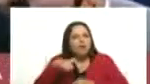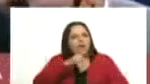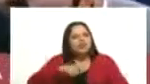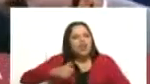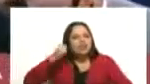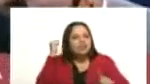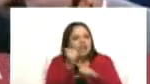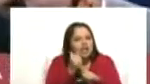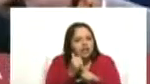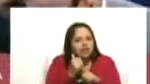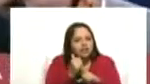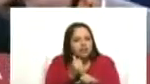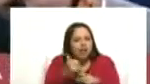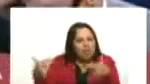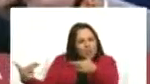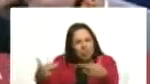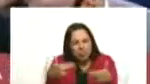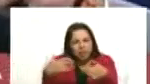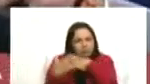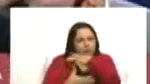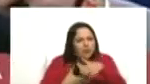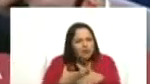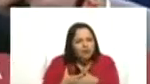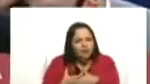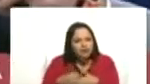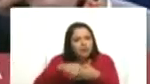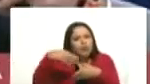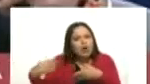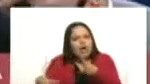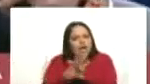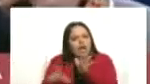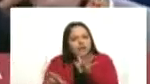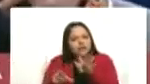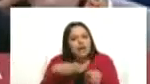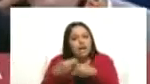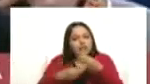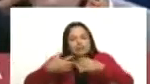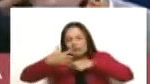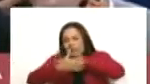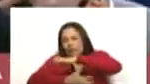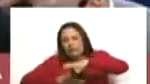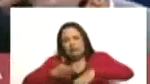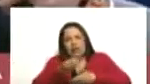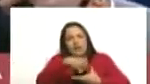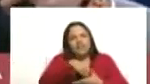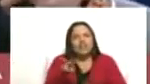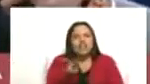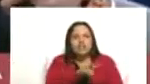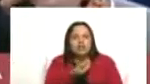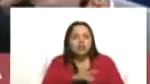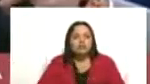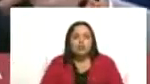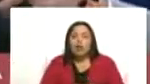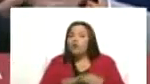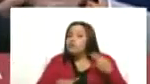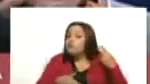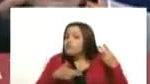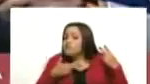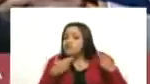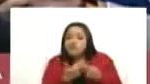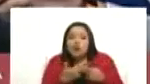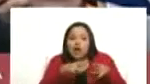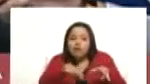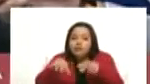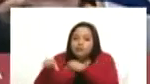crímenes, acciones al margen de la ley y crear un caos en Venezuela, donde obviamente nunca tomarían el